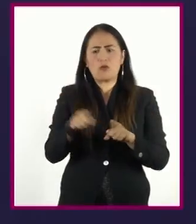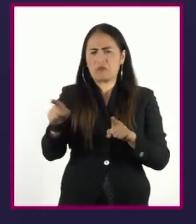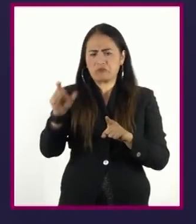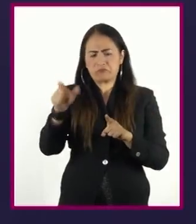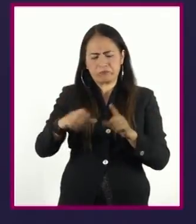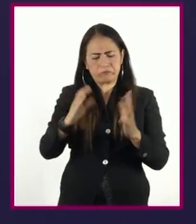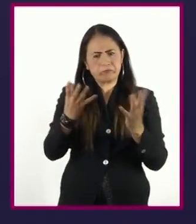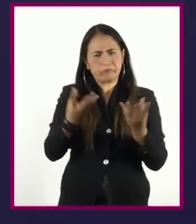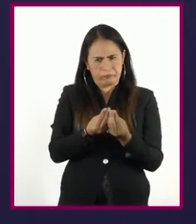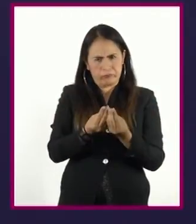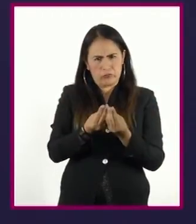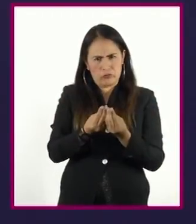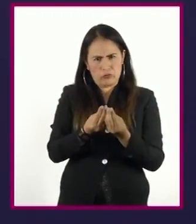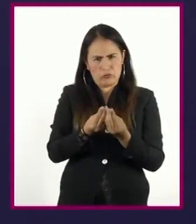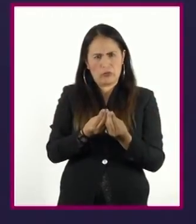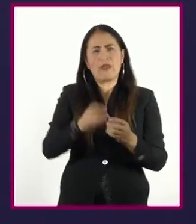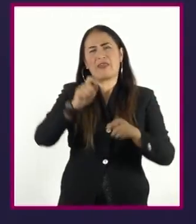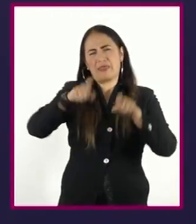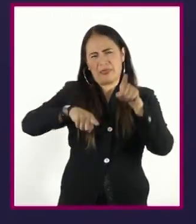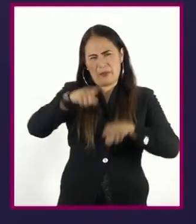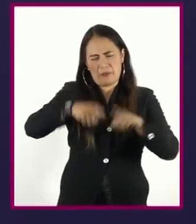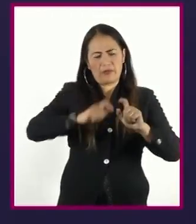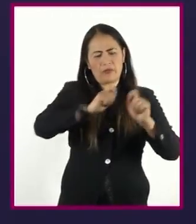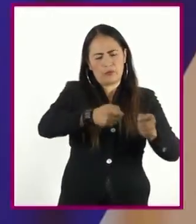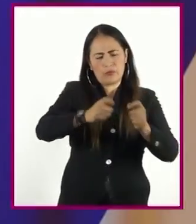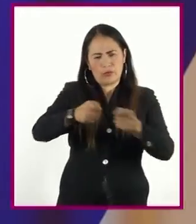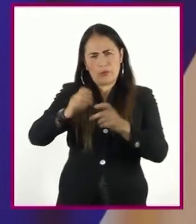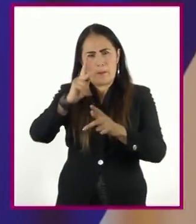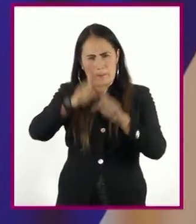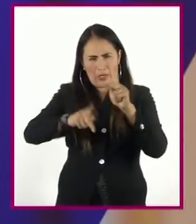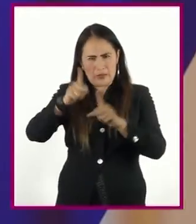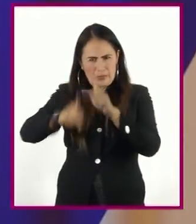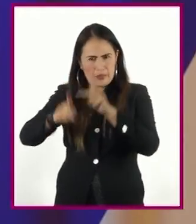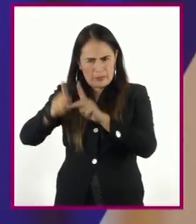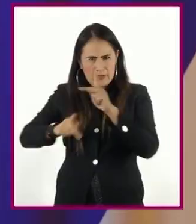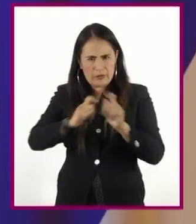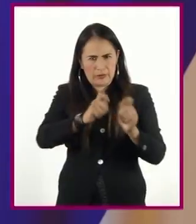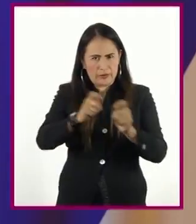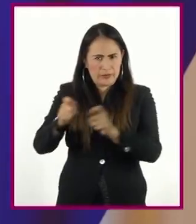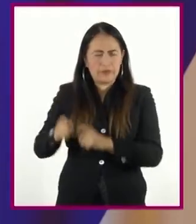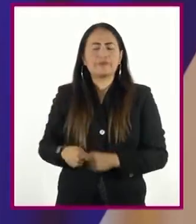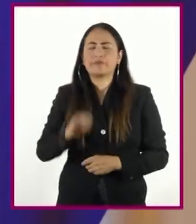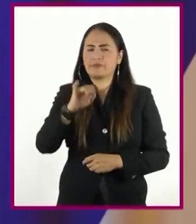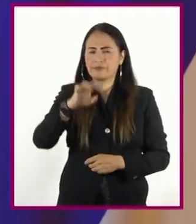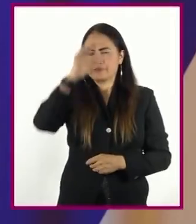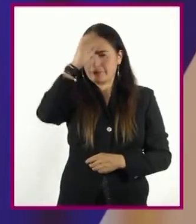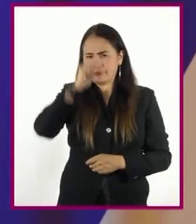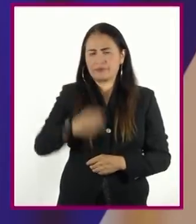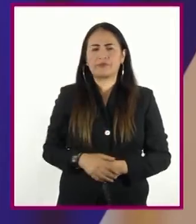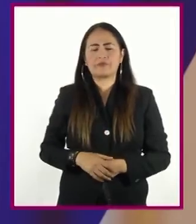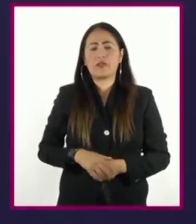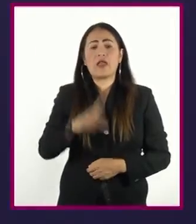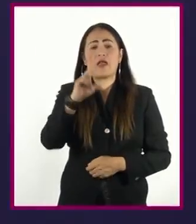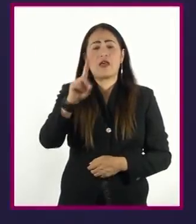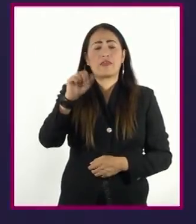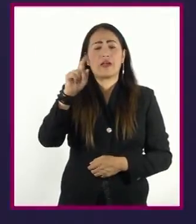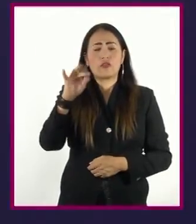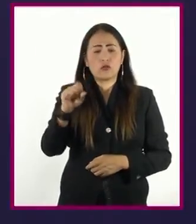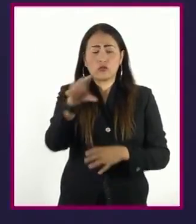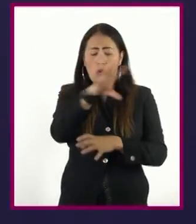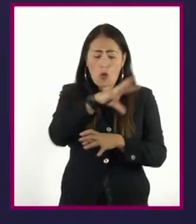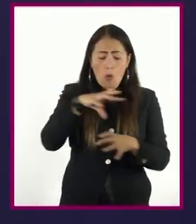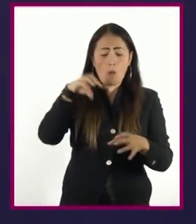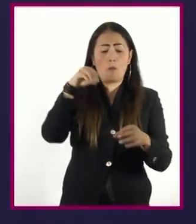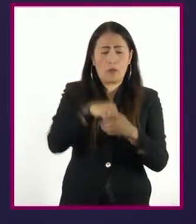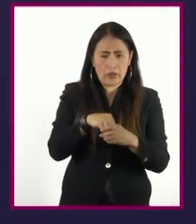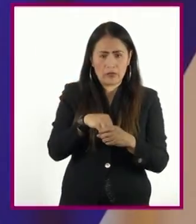sector, que le corresponde respecto al círculo completo. Así es, Daniel. Al total de datos le corresponde